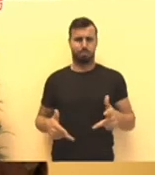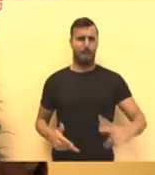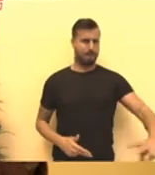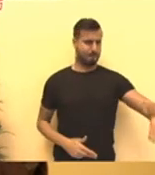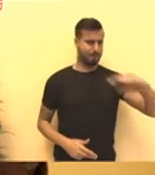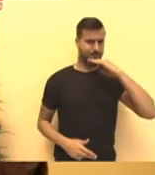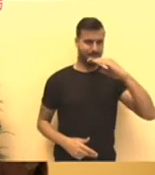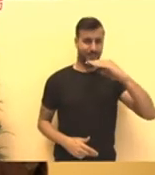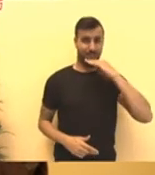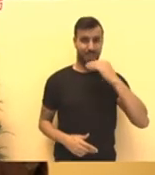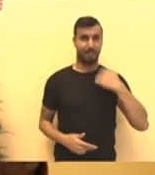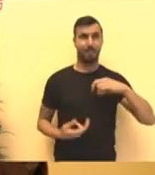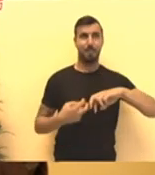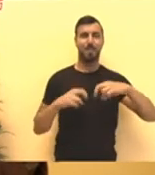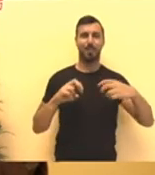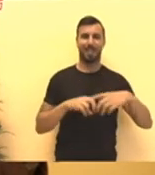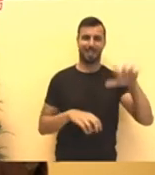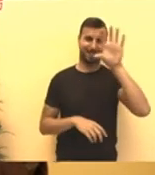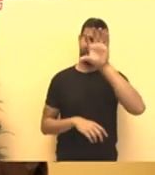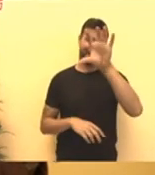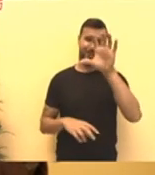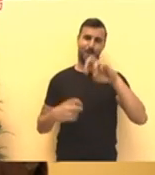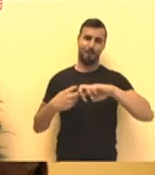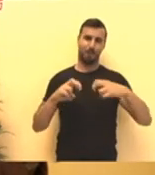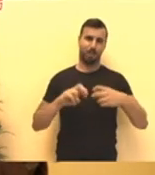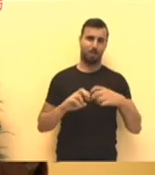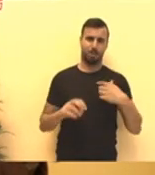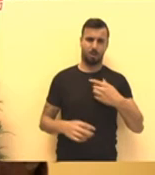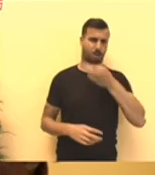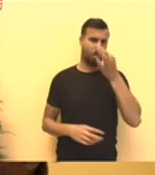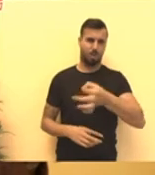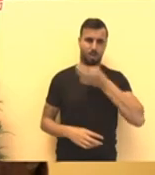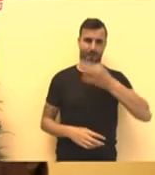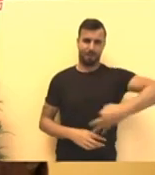fue en Bruselas, pero bueno, digo verdades como